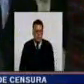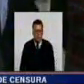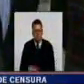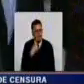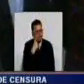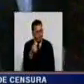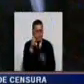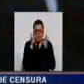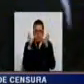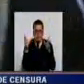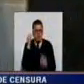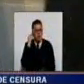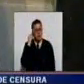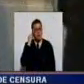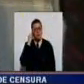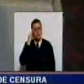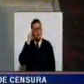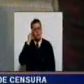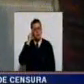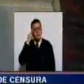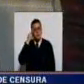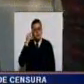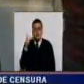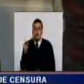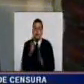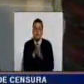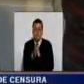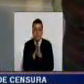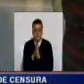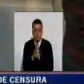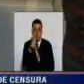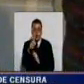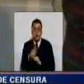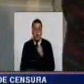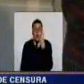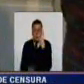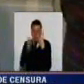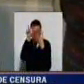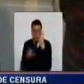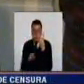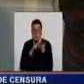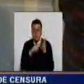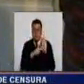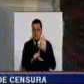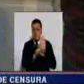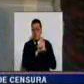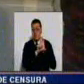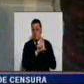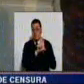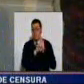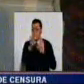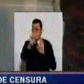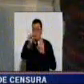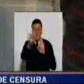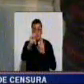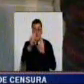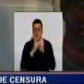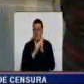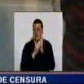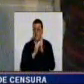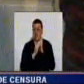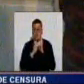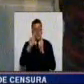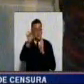gravedad inaudita. Eso que él dice que permite la subasta de uno no es una ley, no es un